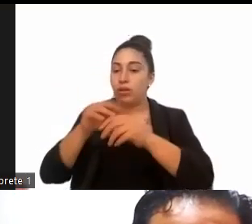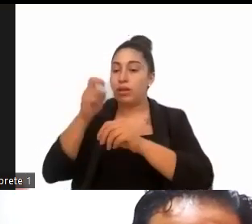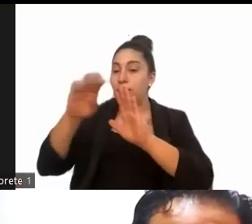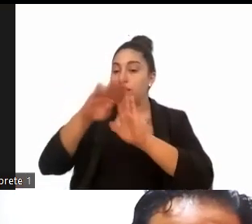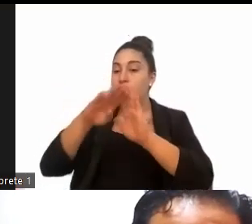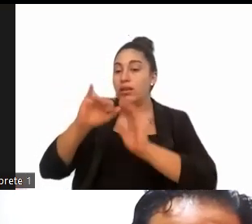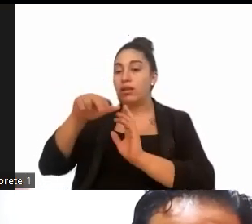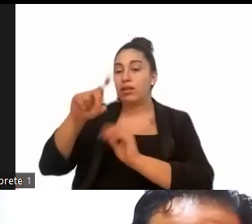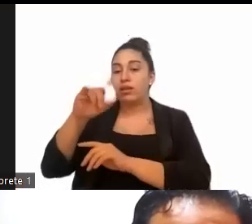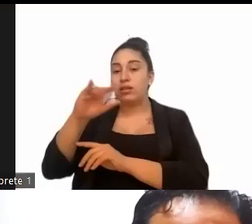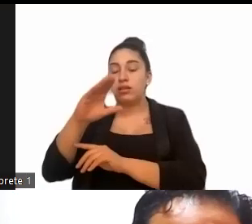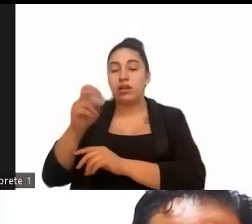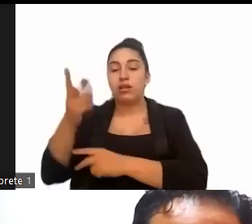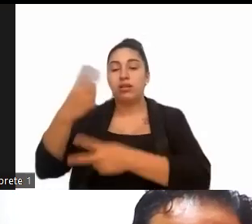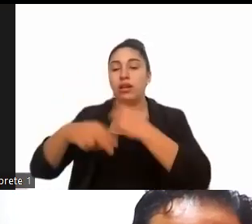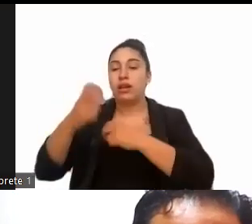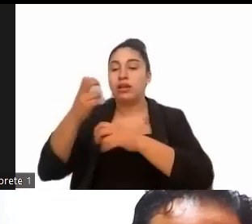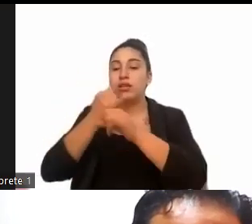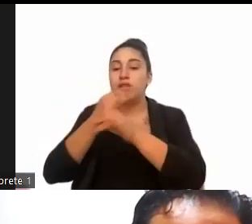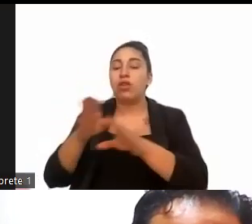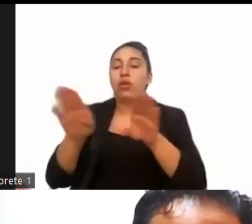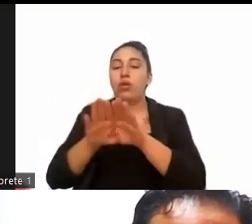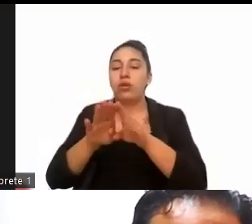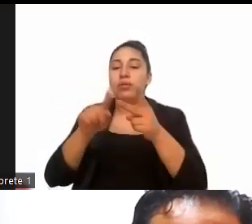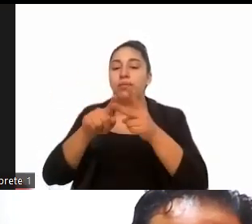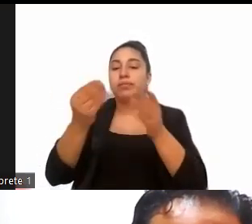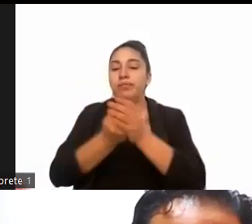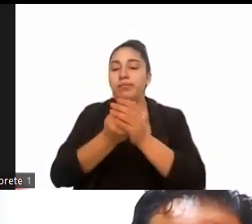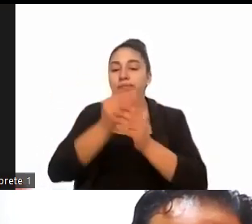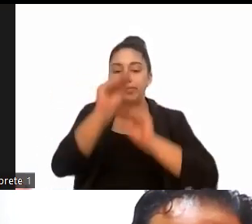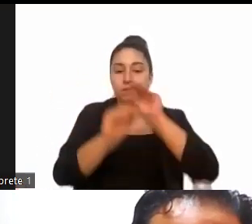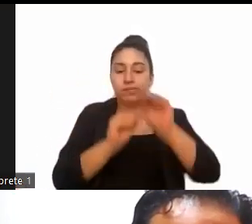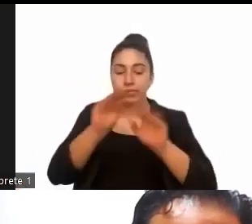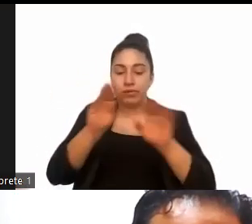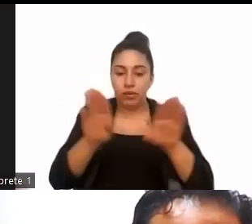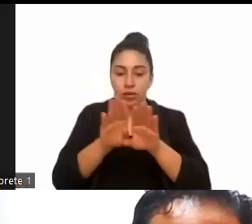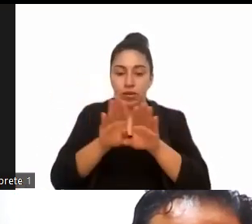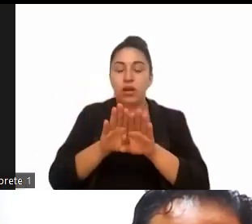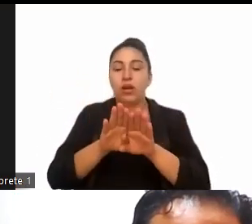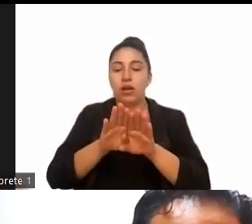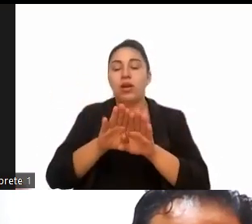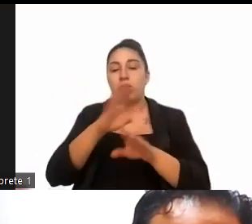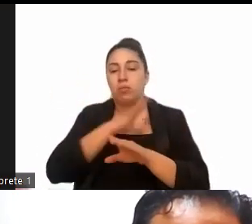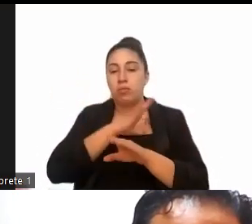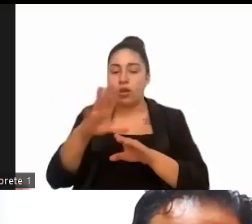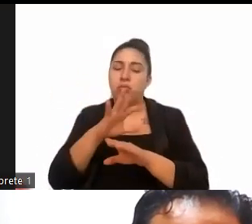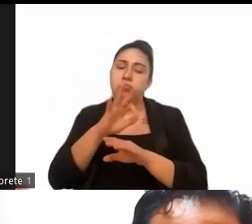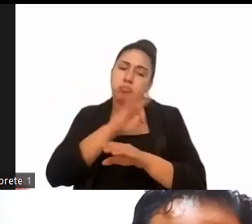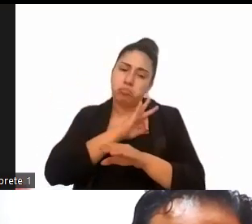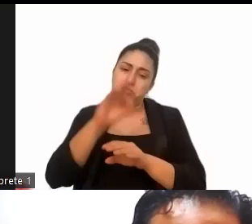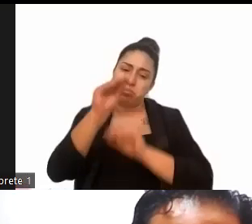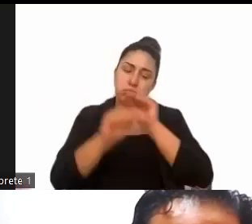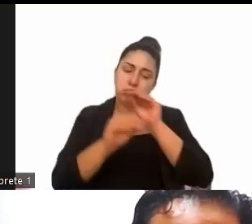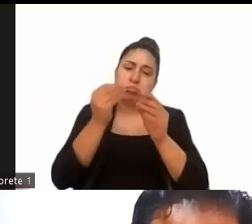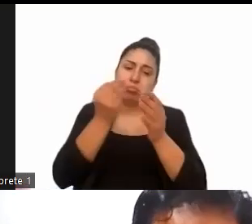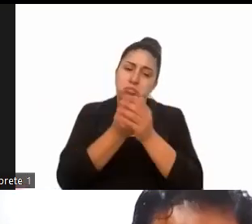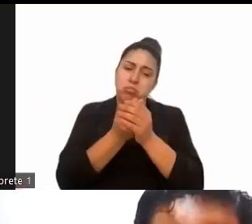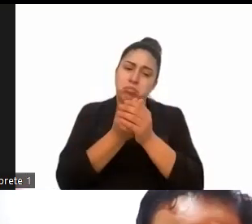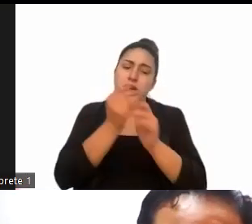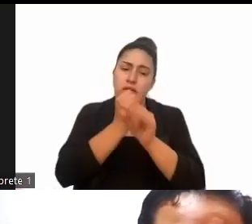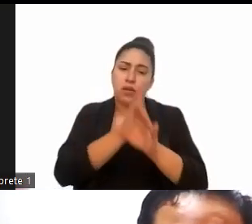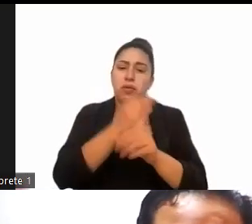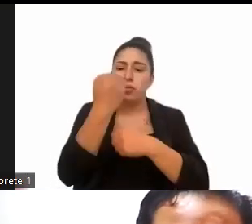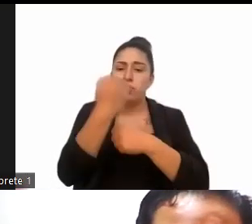la información y las características de la misma. Si se trata de una reserva completa o parcial, la fecha en que se inicia y finaliza la